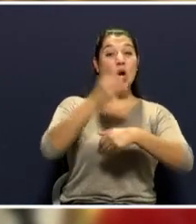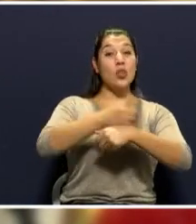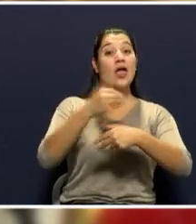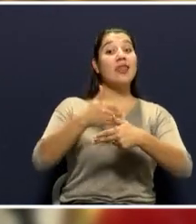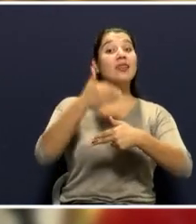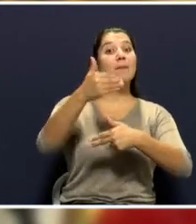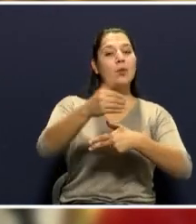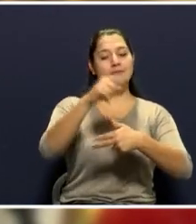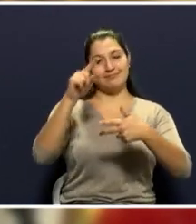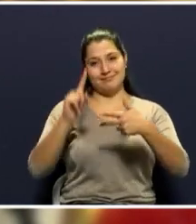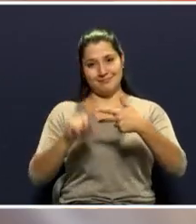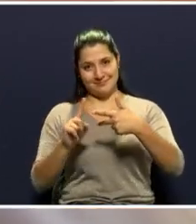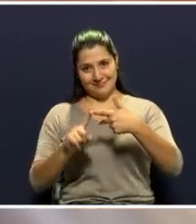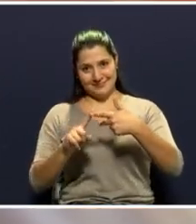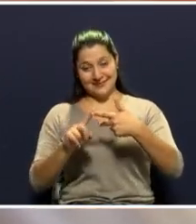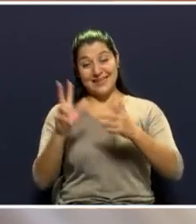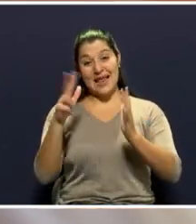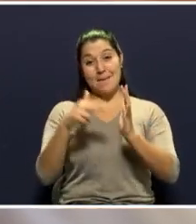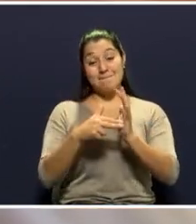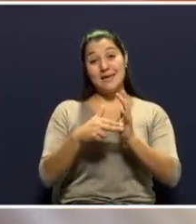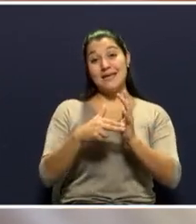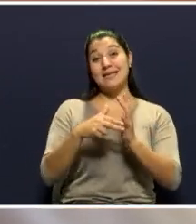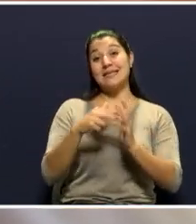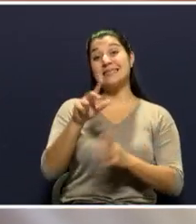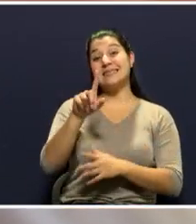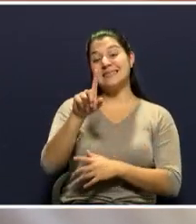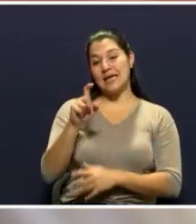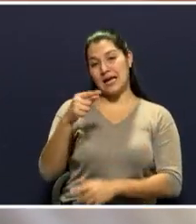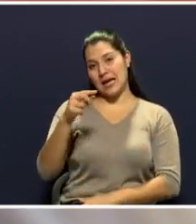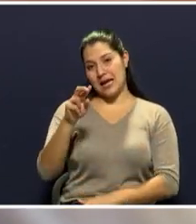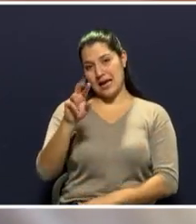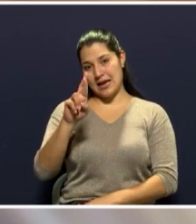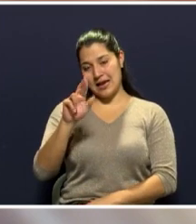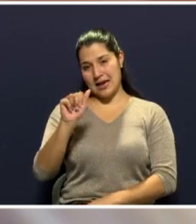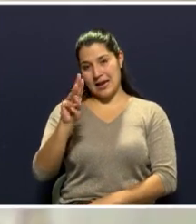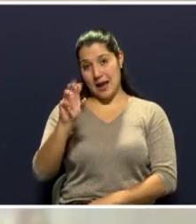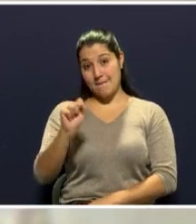pesó 3.100 gramos y midió 50 centímetros.